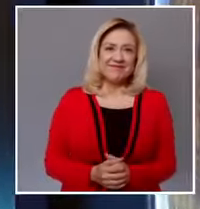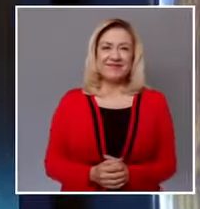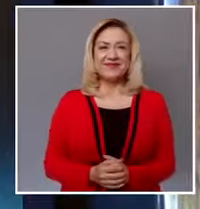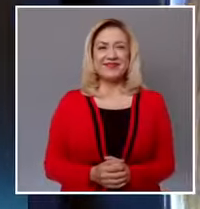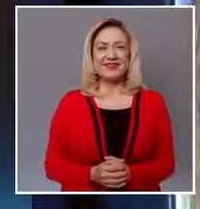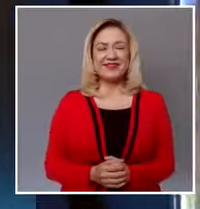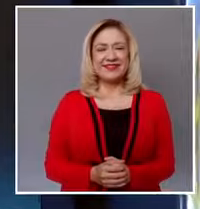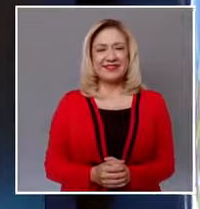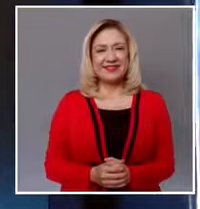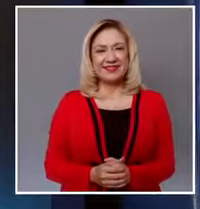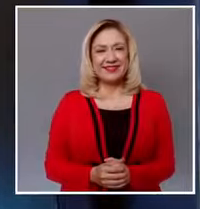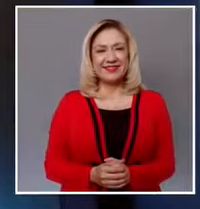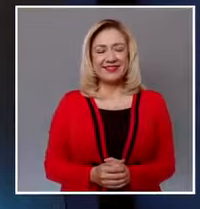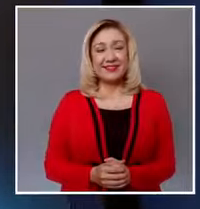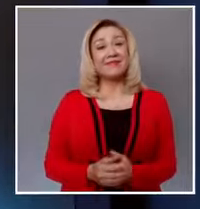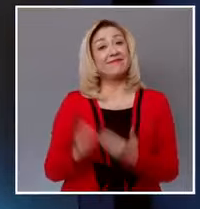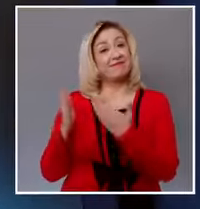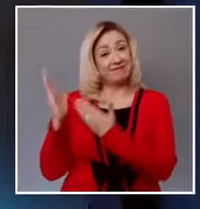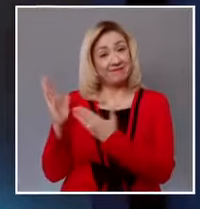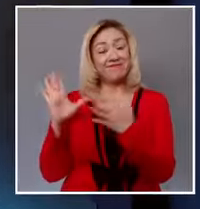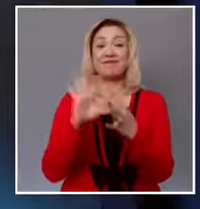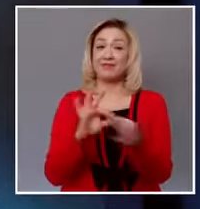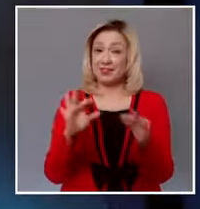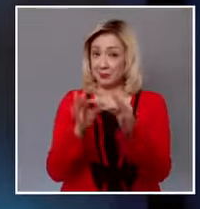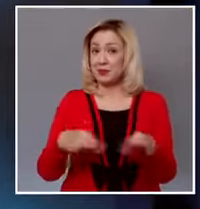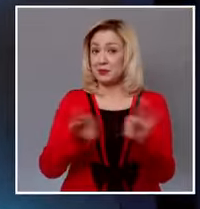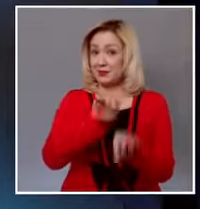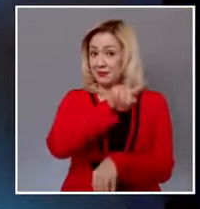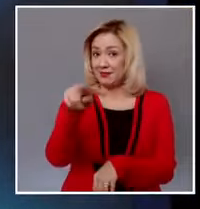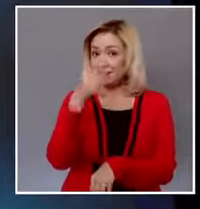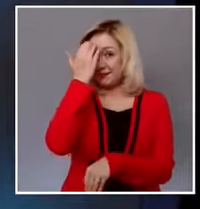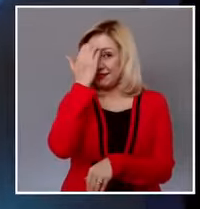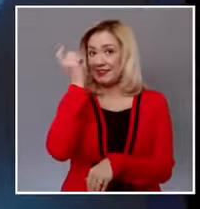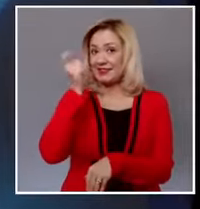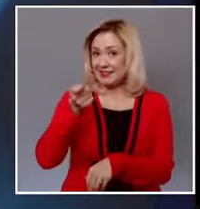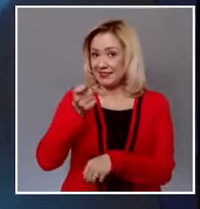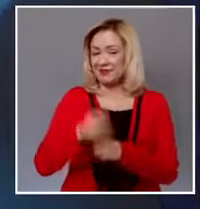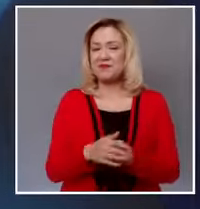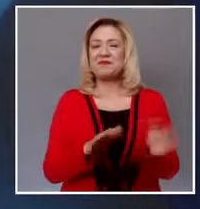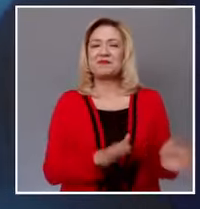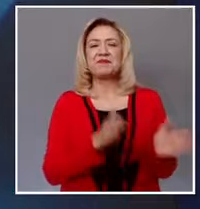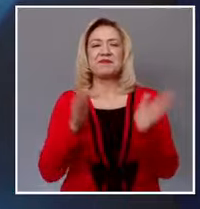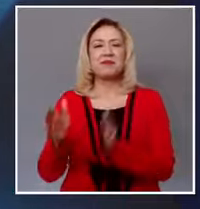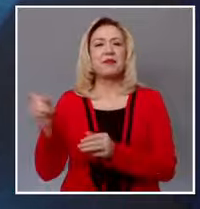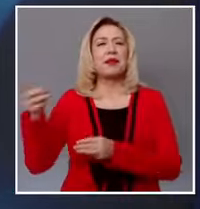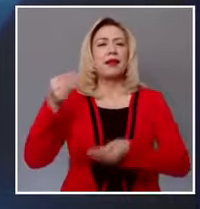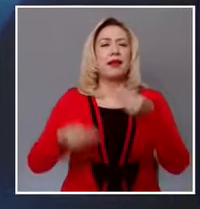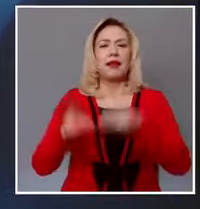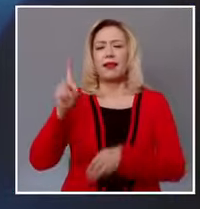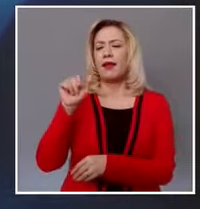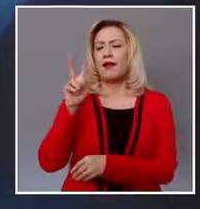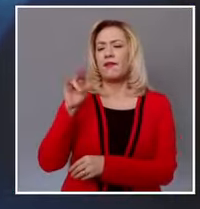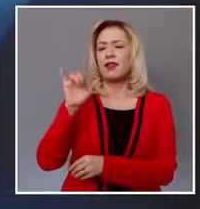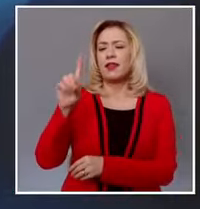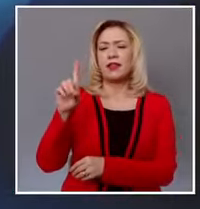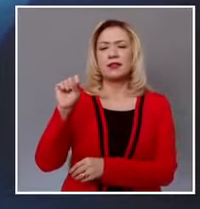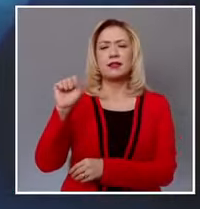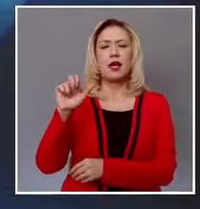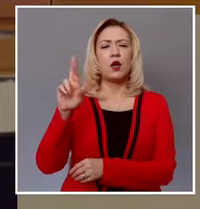Pues ahí está esta importante resolución. Y en otros temas, para el magistrado David García Zarubi, los titulares de